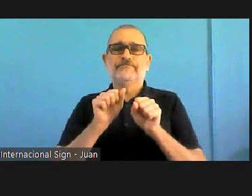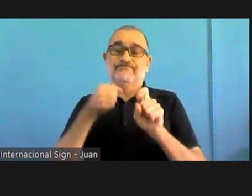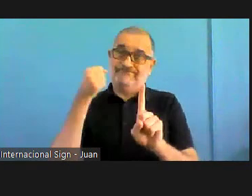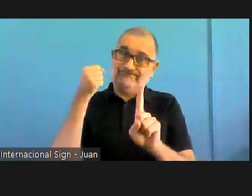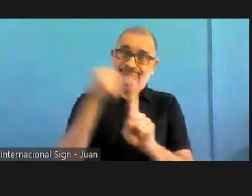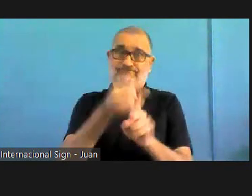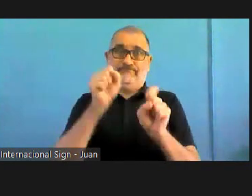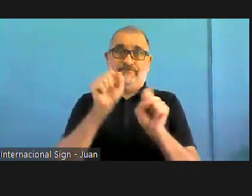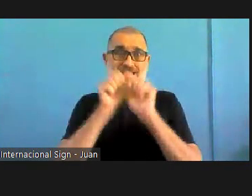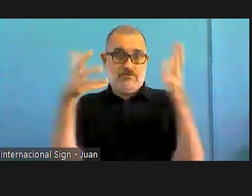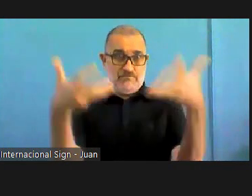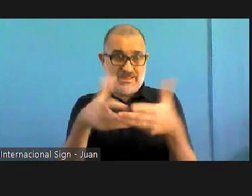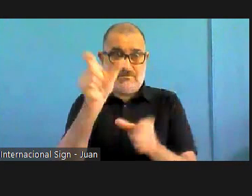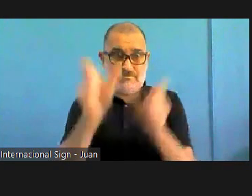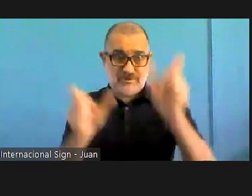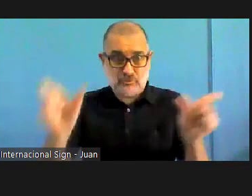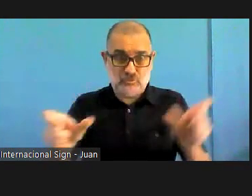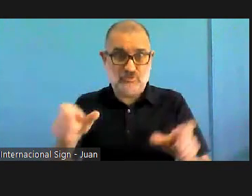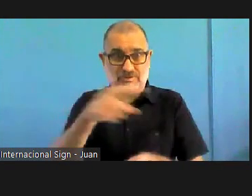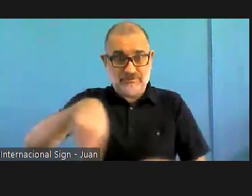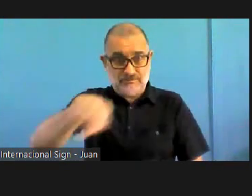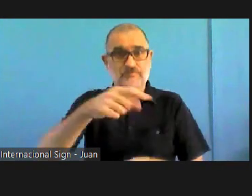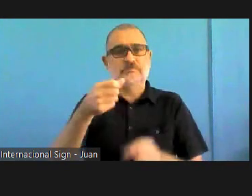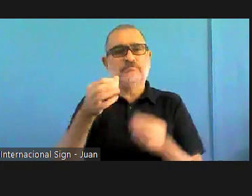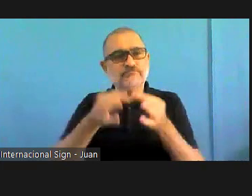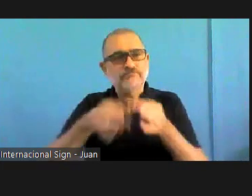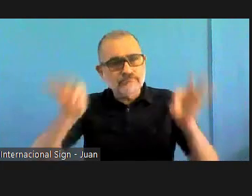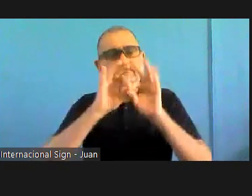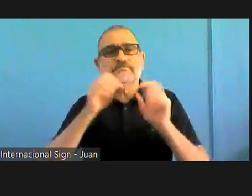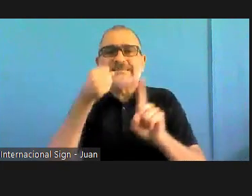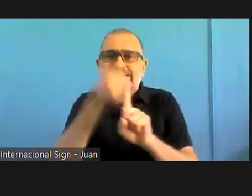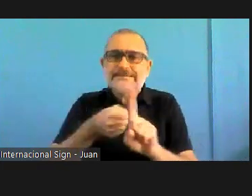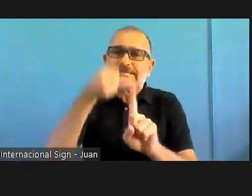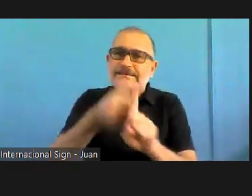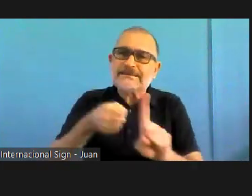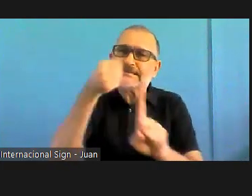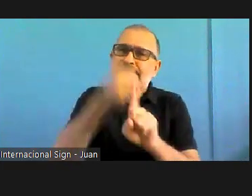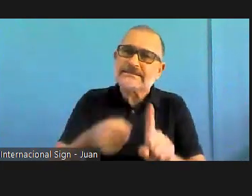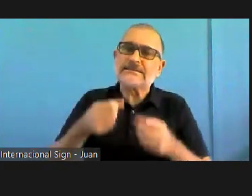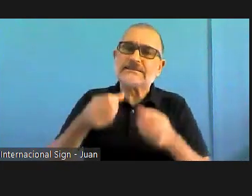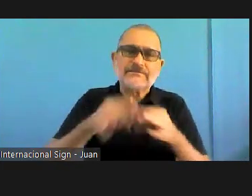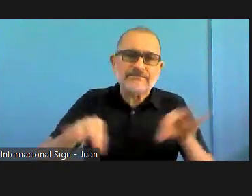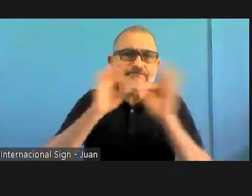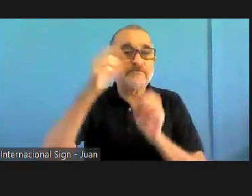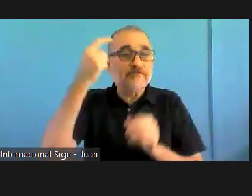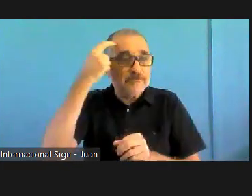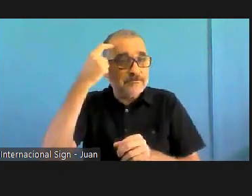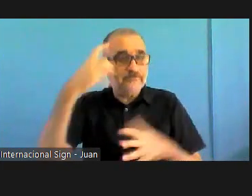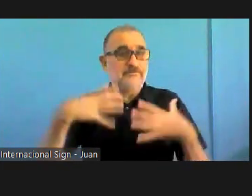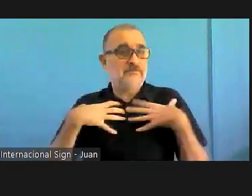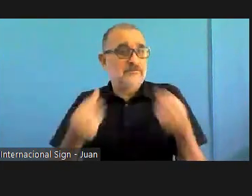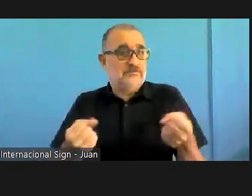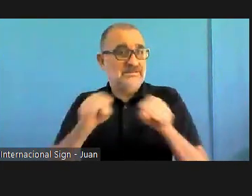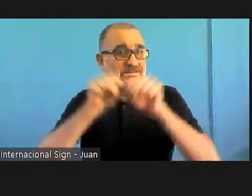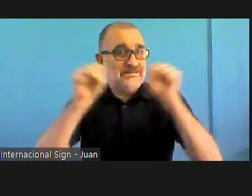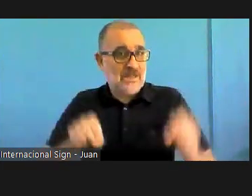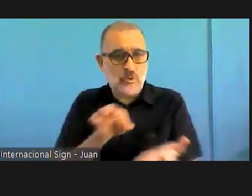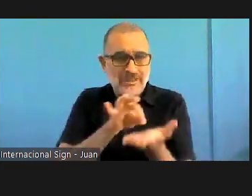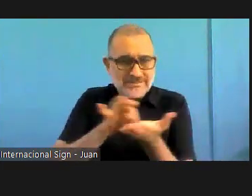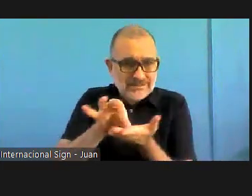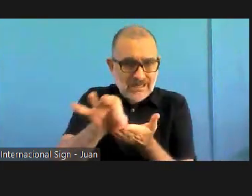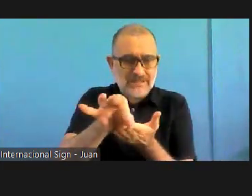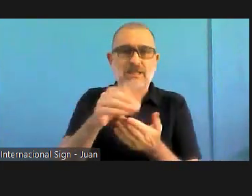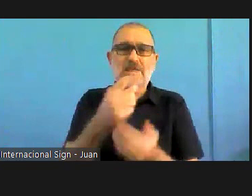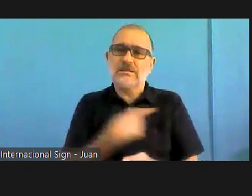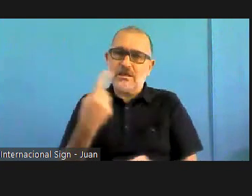tener estrategias en los sistemas sanitarios para ser más resilientes, no solo para COVID, sino para todas